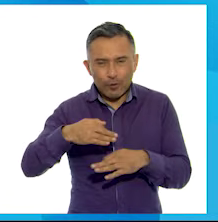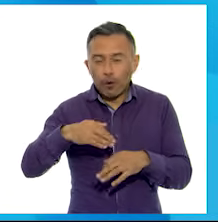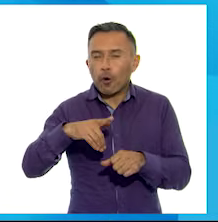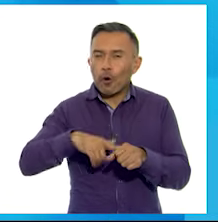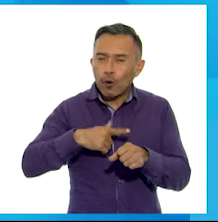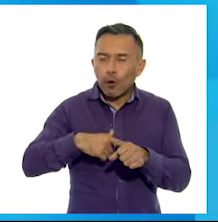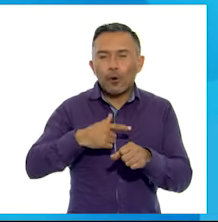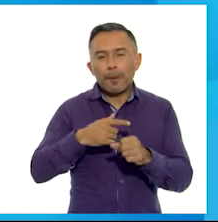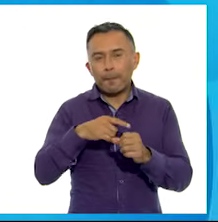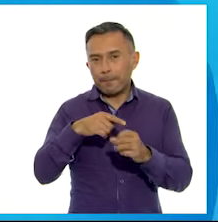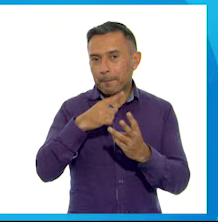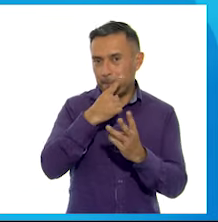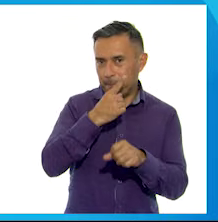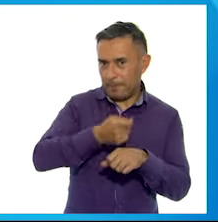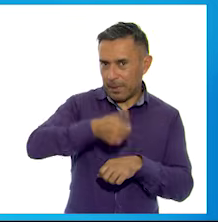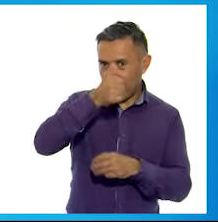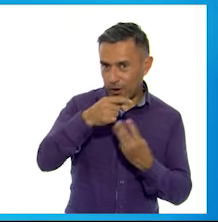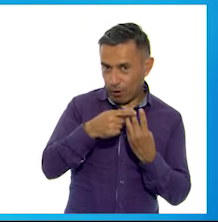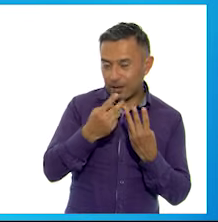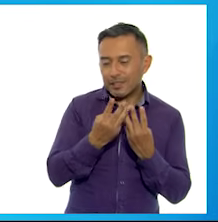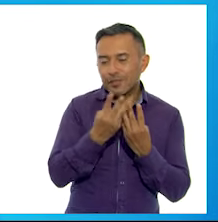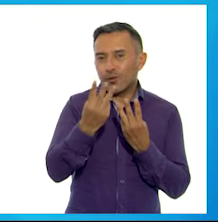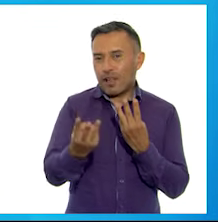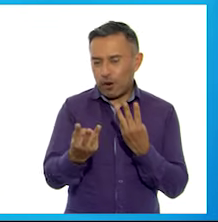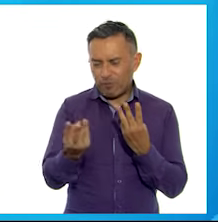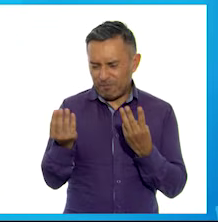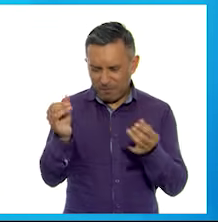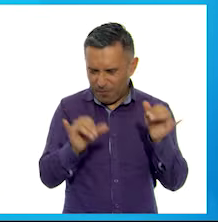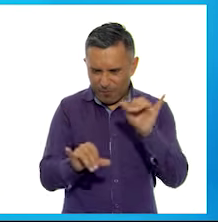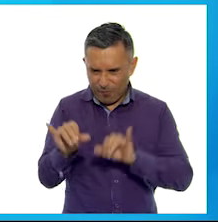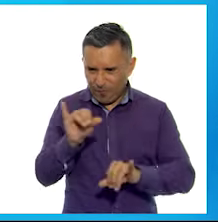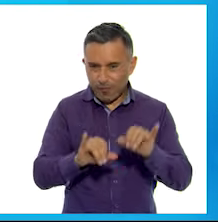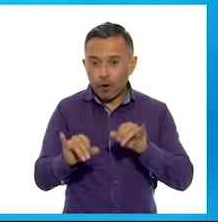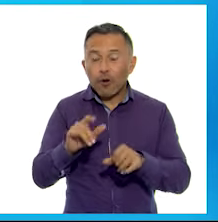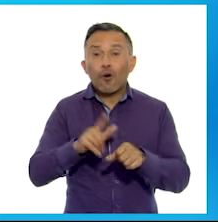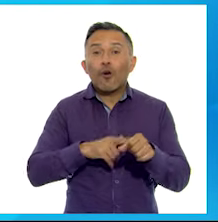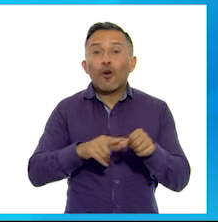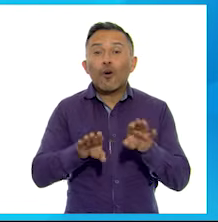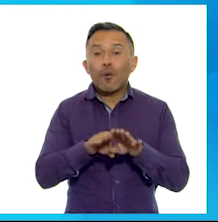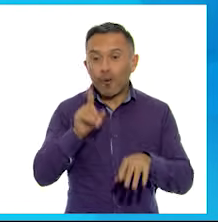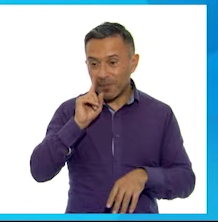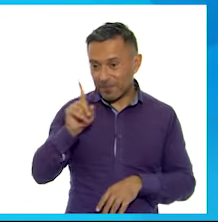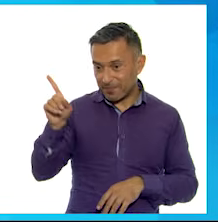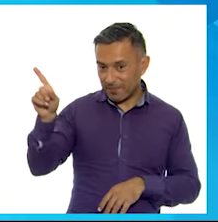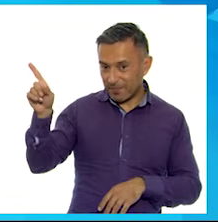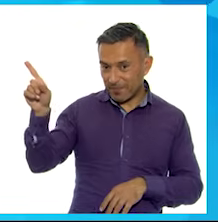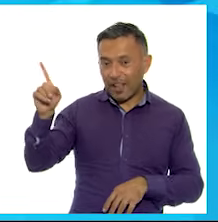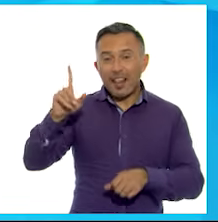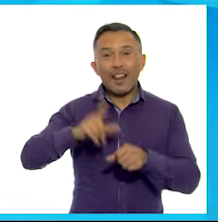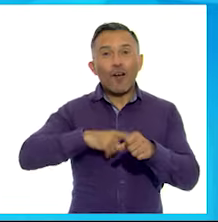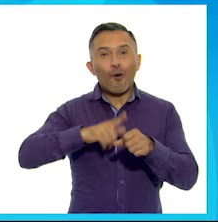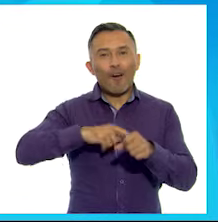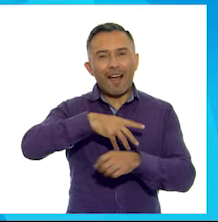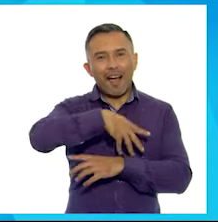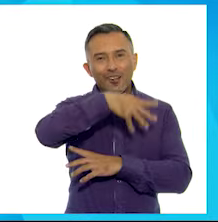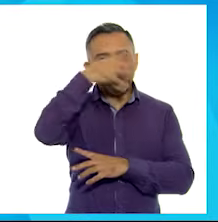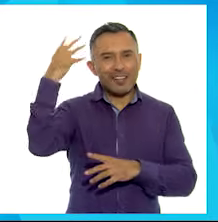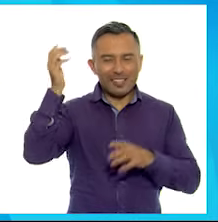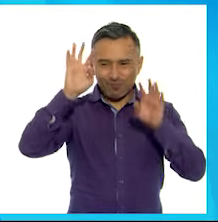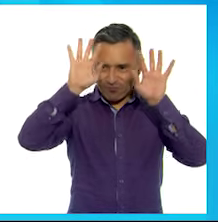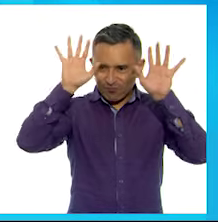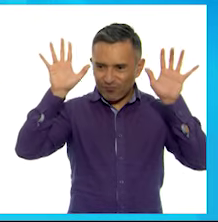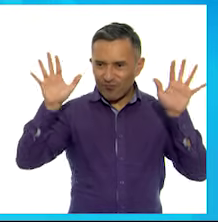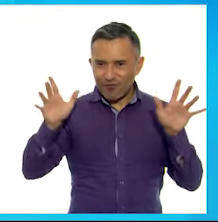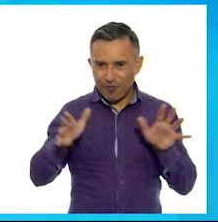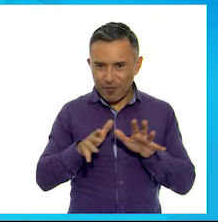y secundarios, ¿cómo quedaría nuestro león? Como un león arcoíris. ¿Se dan cuenta cómo las líneas de